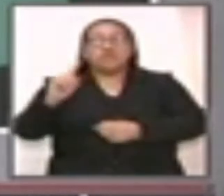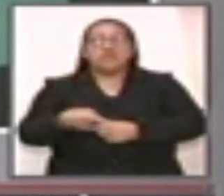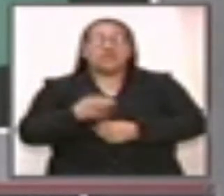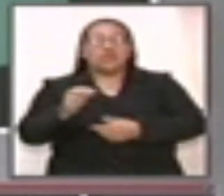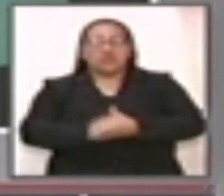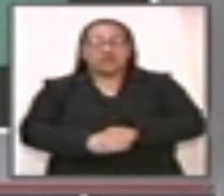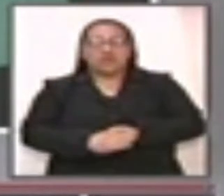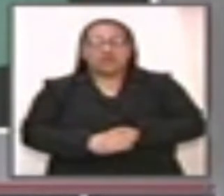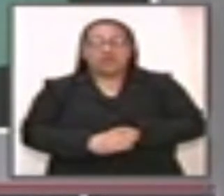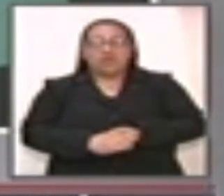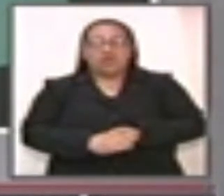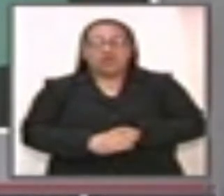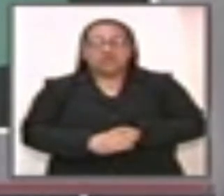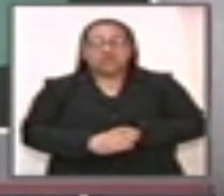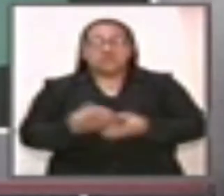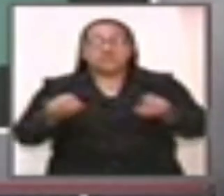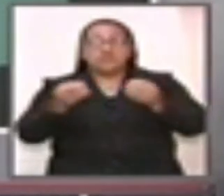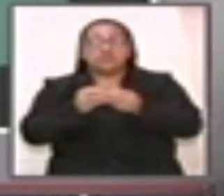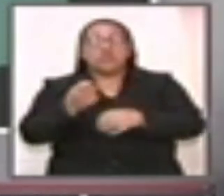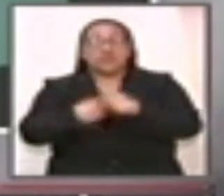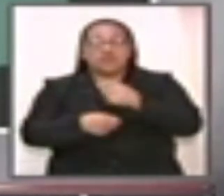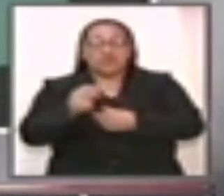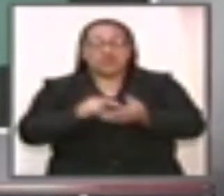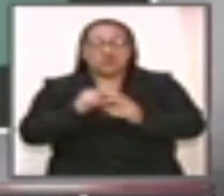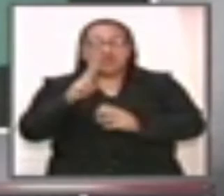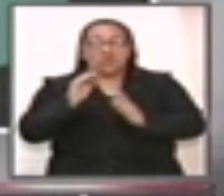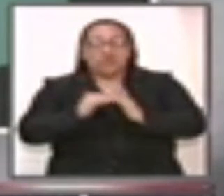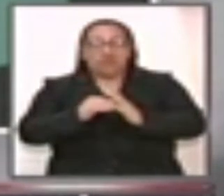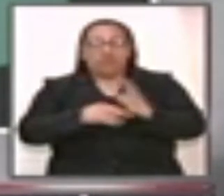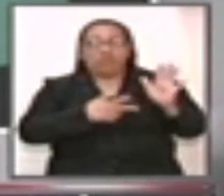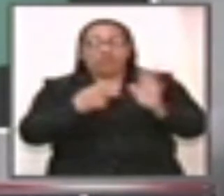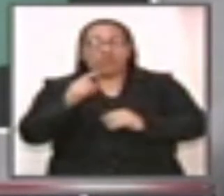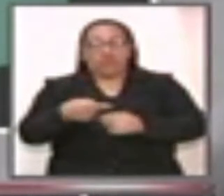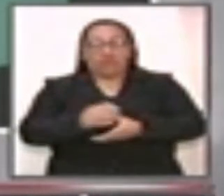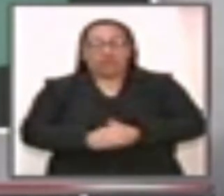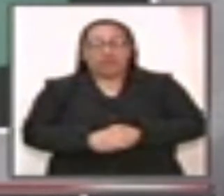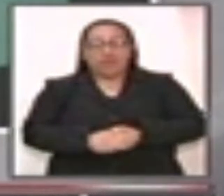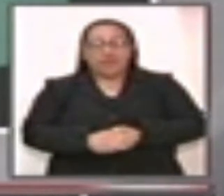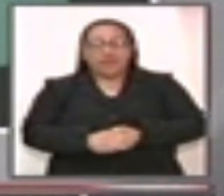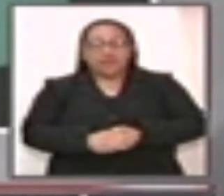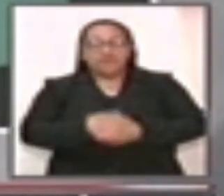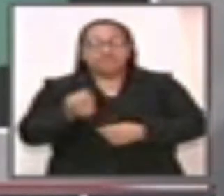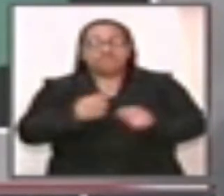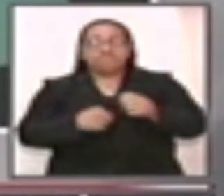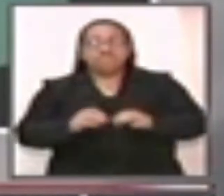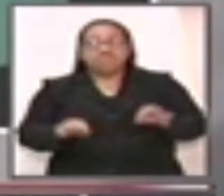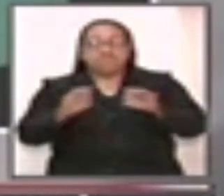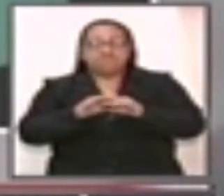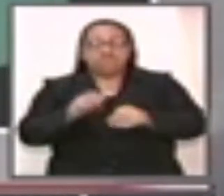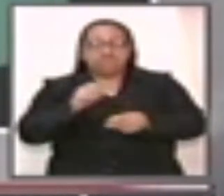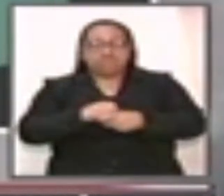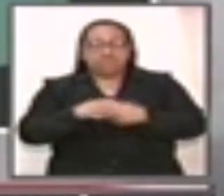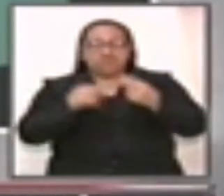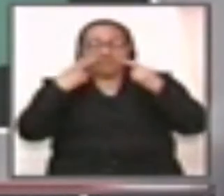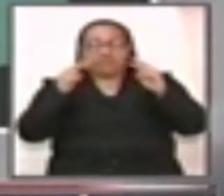$100,000. Y estamos logrando exportaciones por 2.800.000. Otro mercado importante en donde